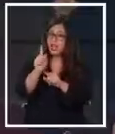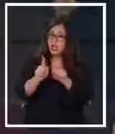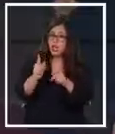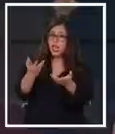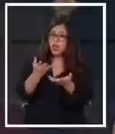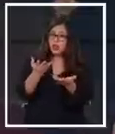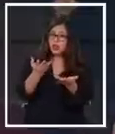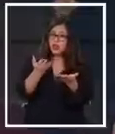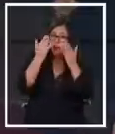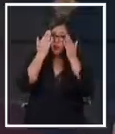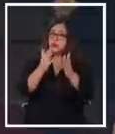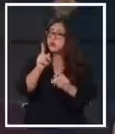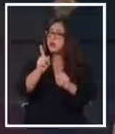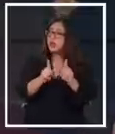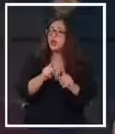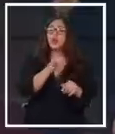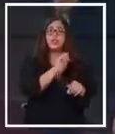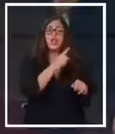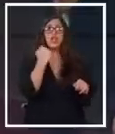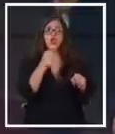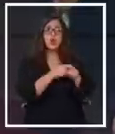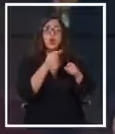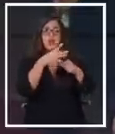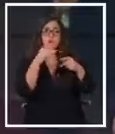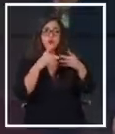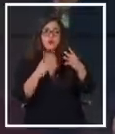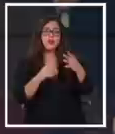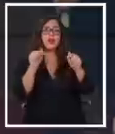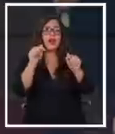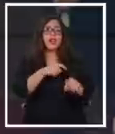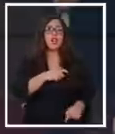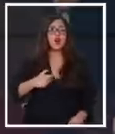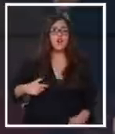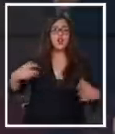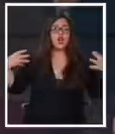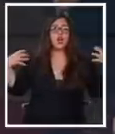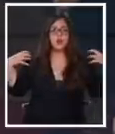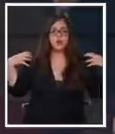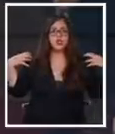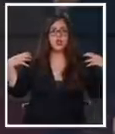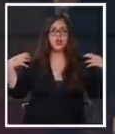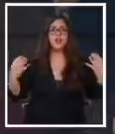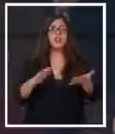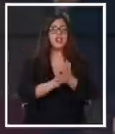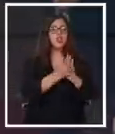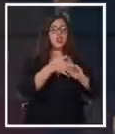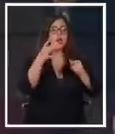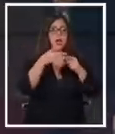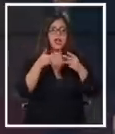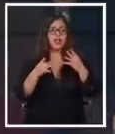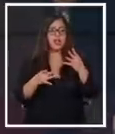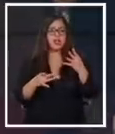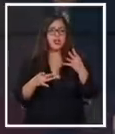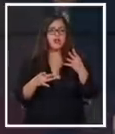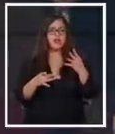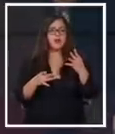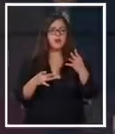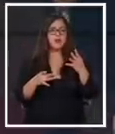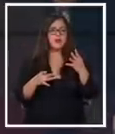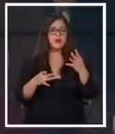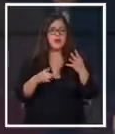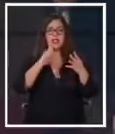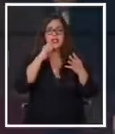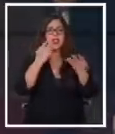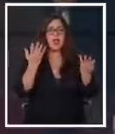estamos poniendo en todas las alternativas el gobierno le corresponde hacerse cargo de todas las alternativas que son